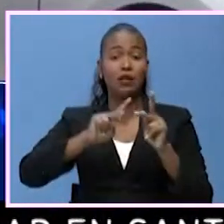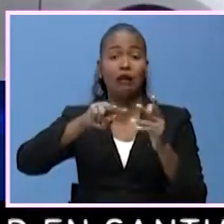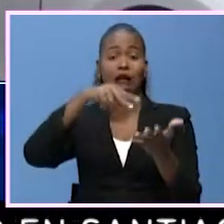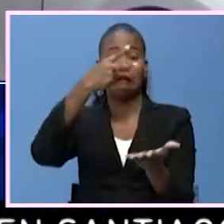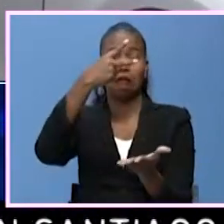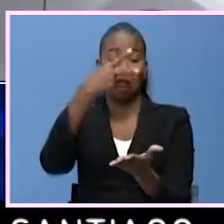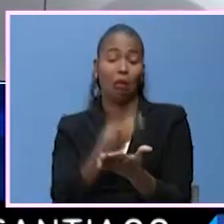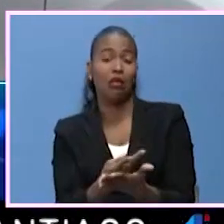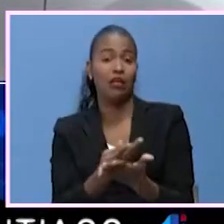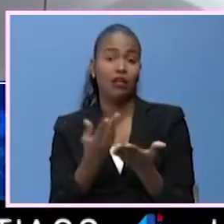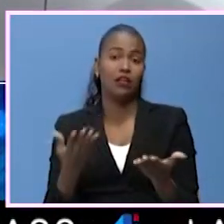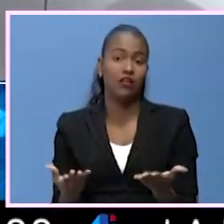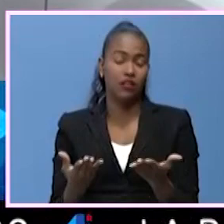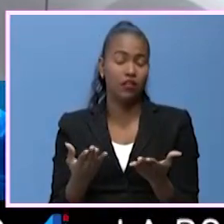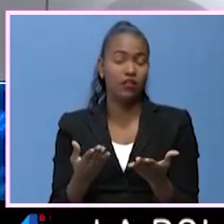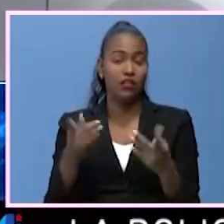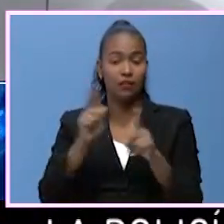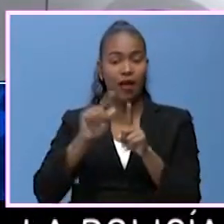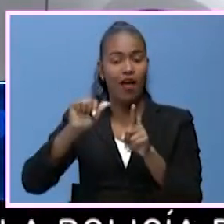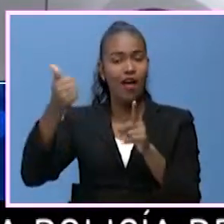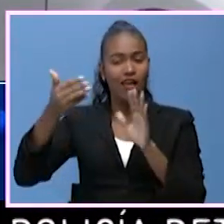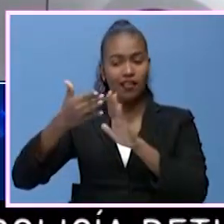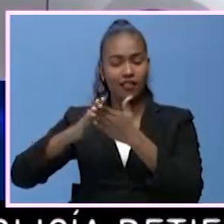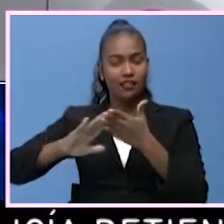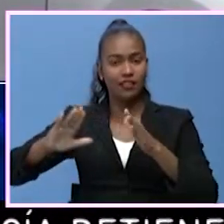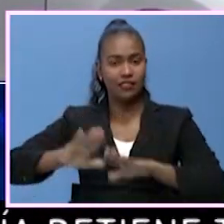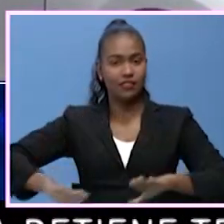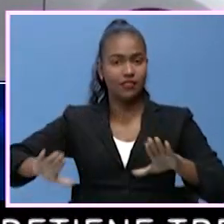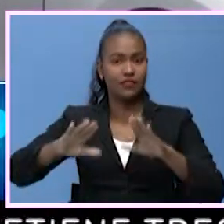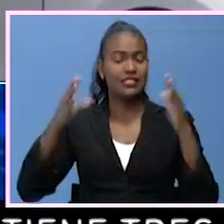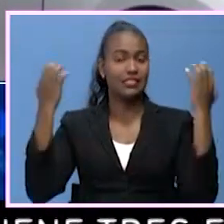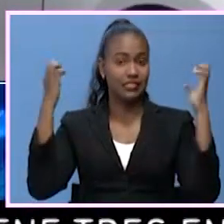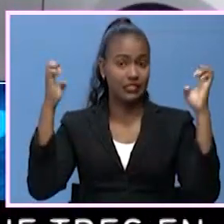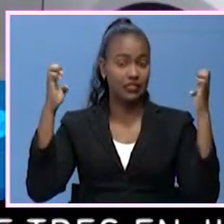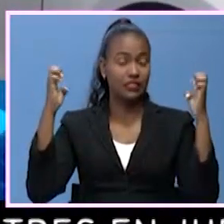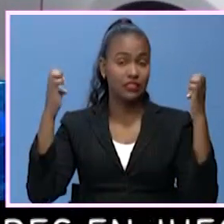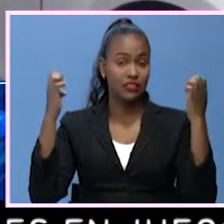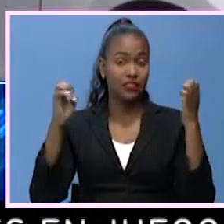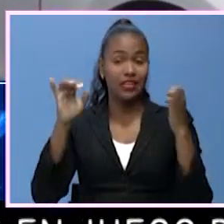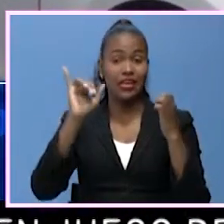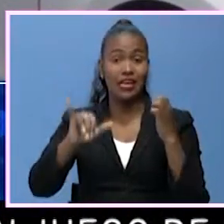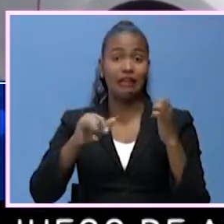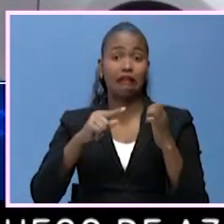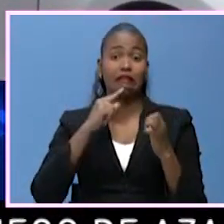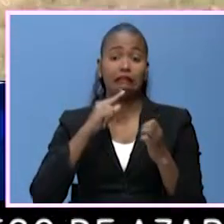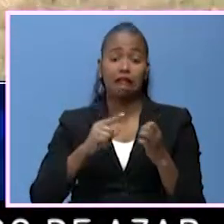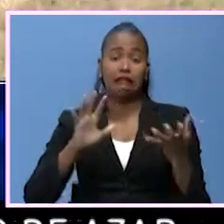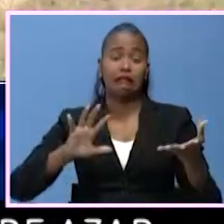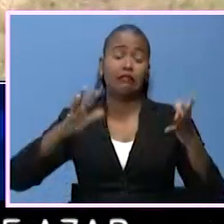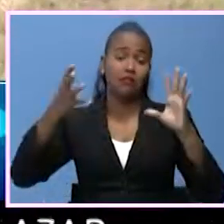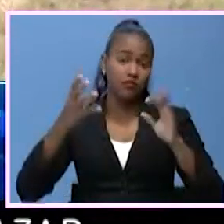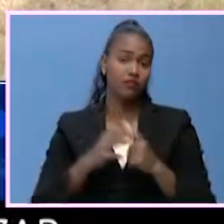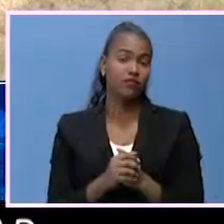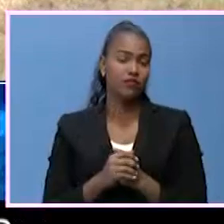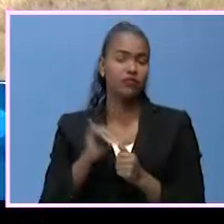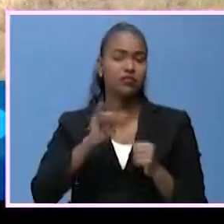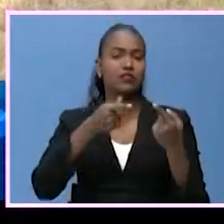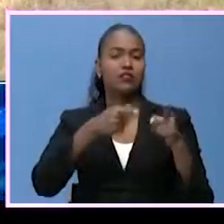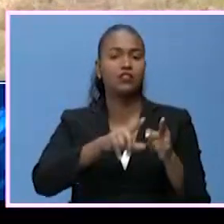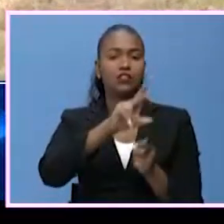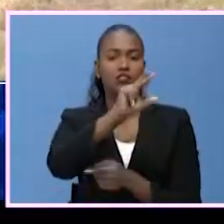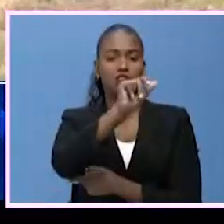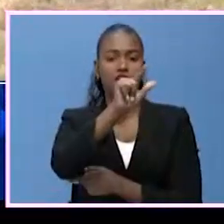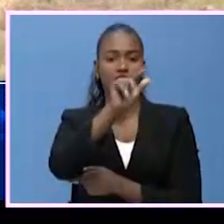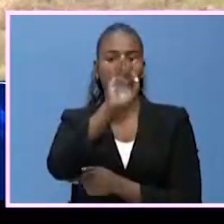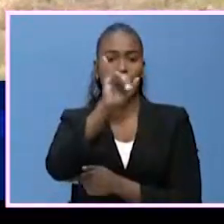moscas en la otra área de emergencia, es un pandemonium. Tal es el caso de Rolfi